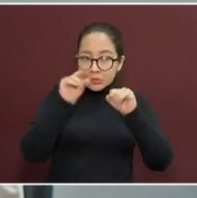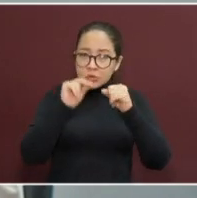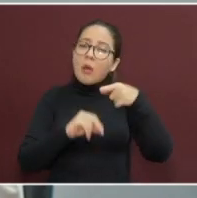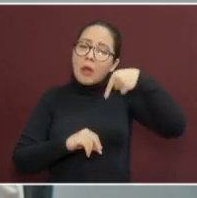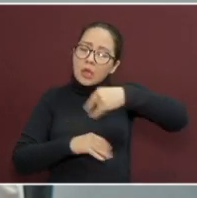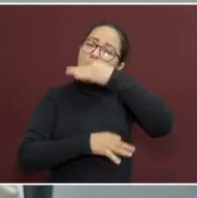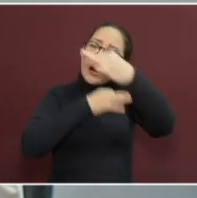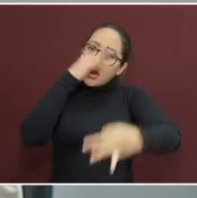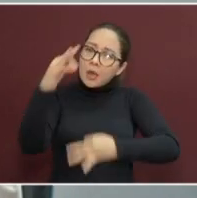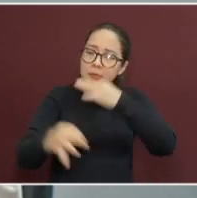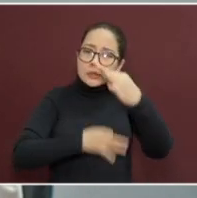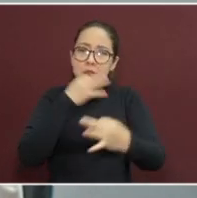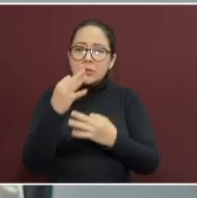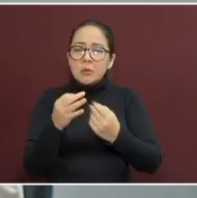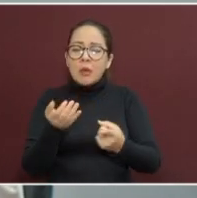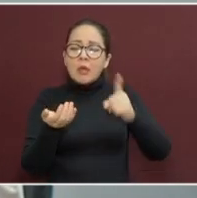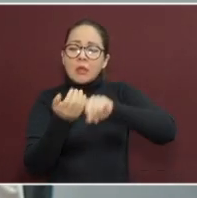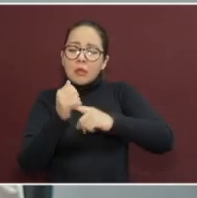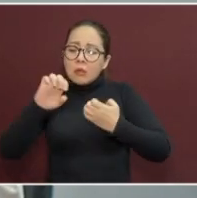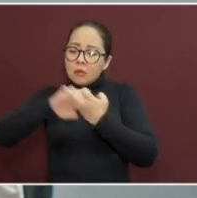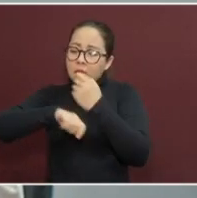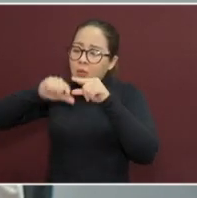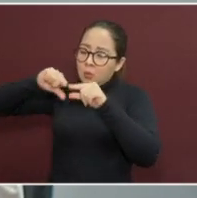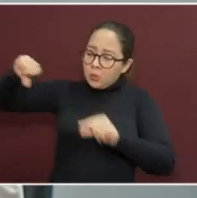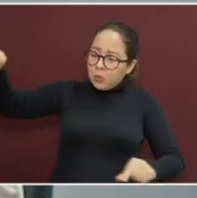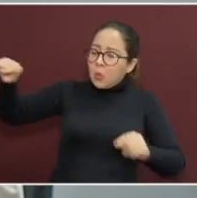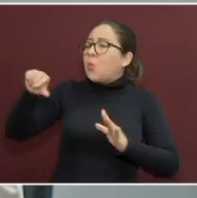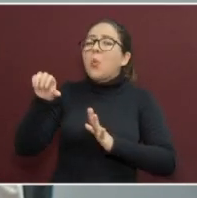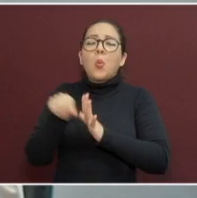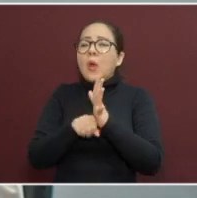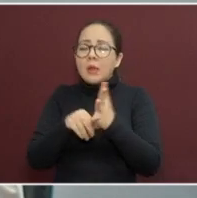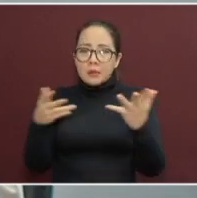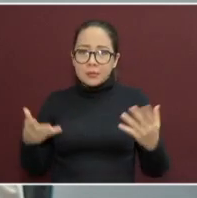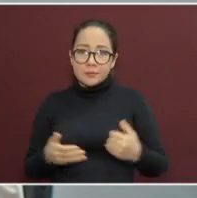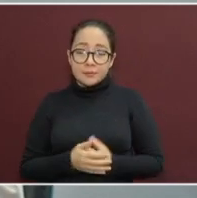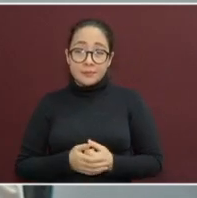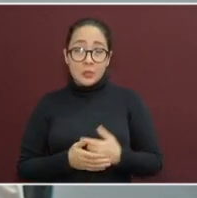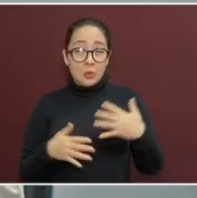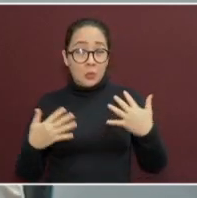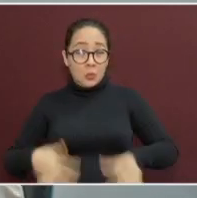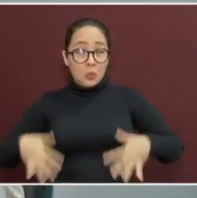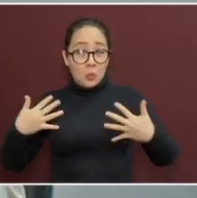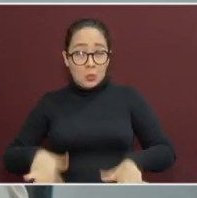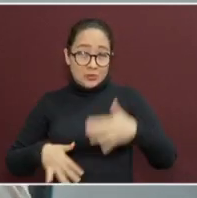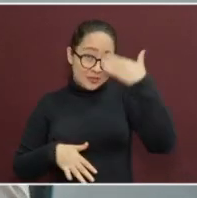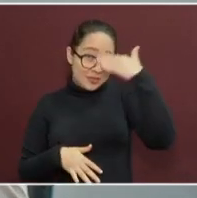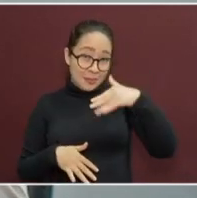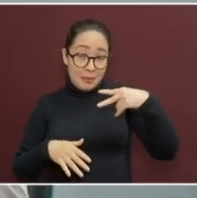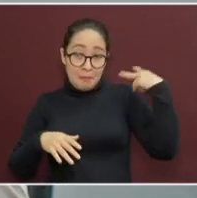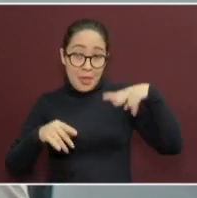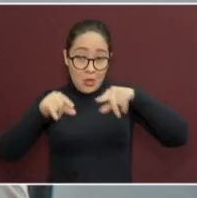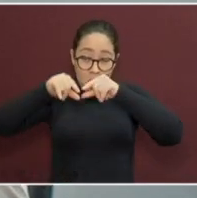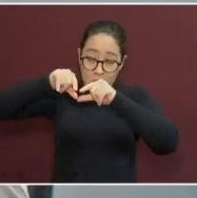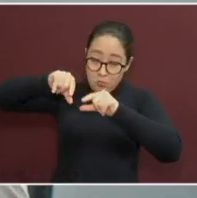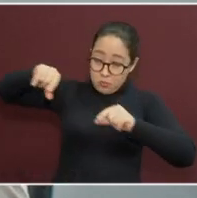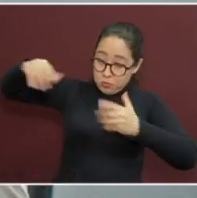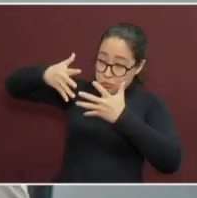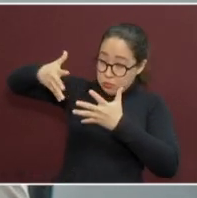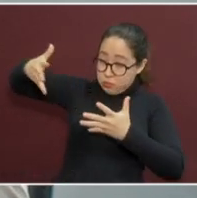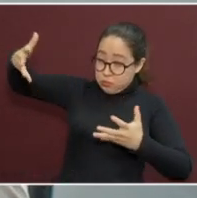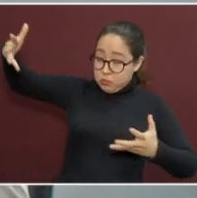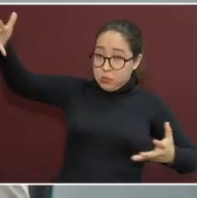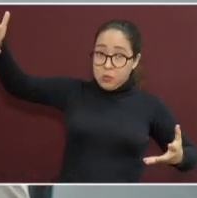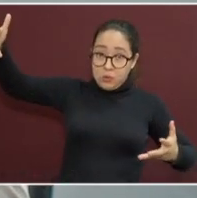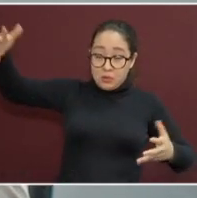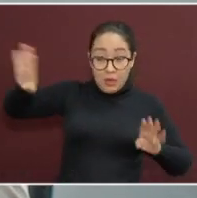cambios que se presentan al interior de la entidad ya que al ser el estado de veracruz tan largo en su extensión territorial el